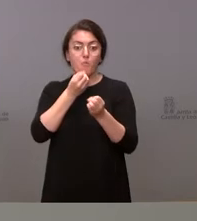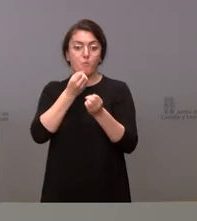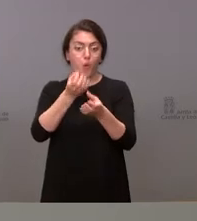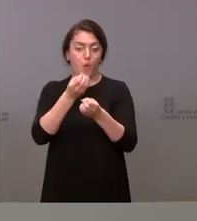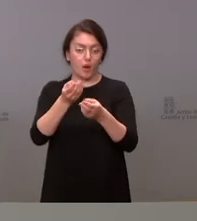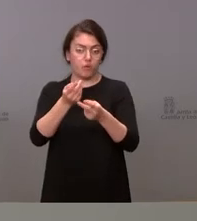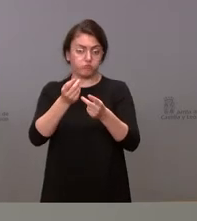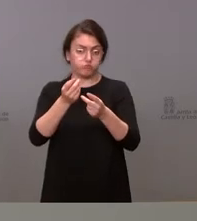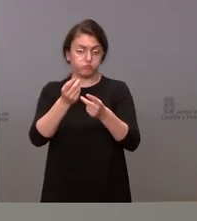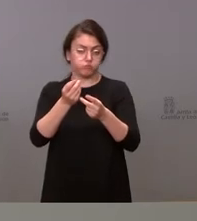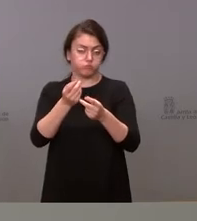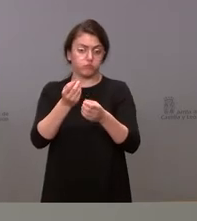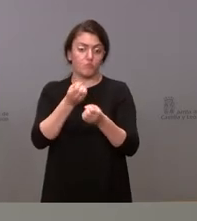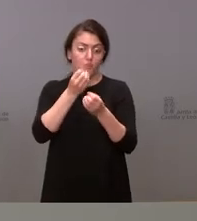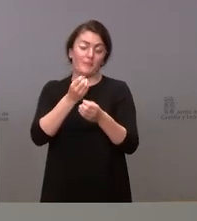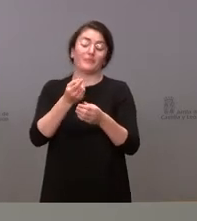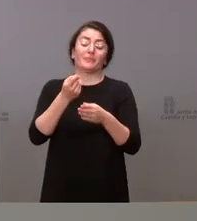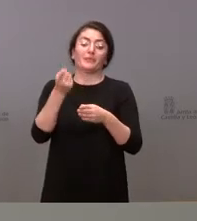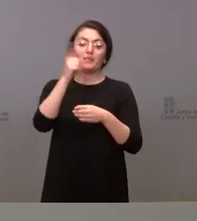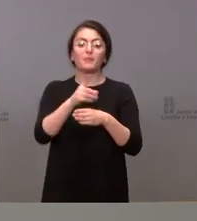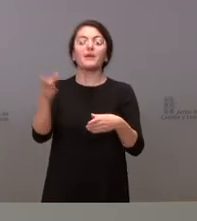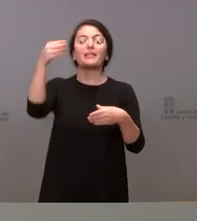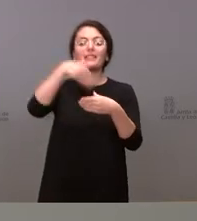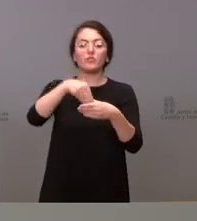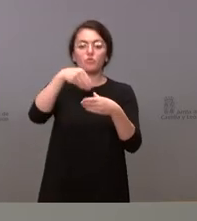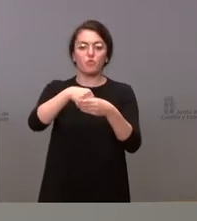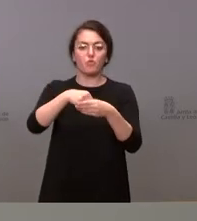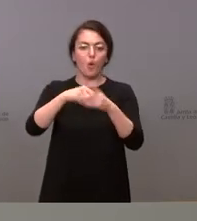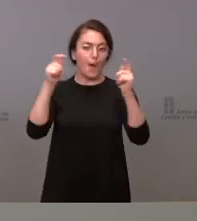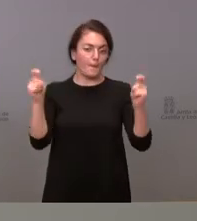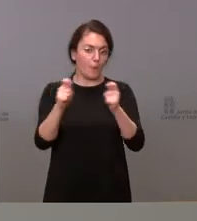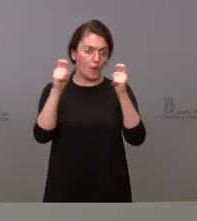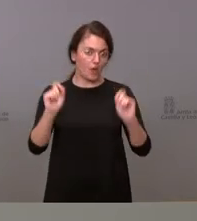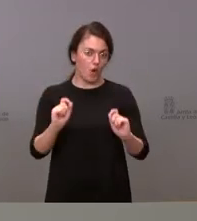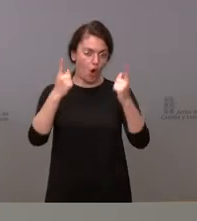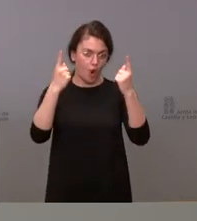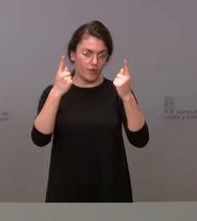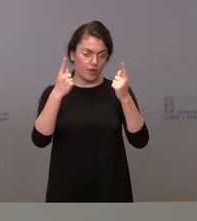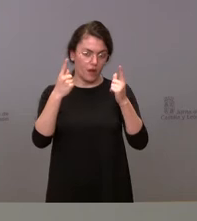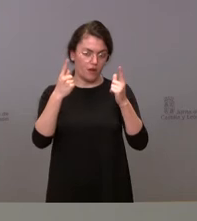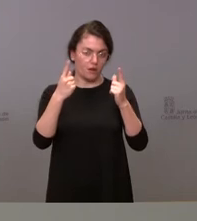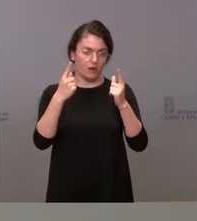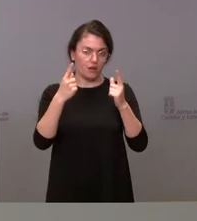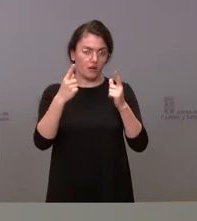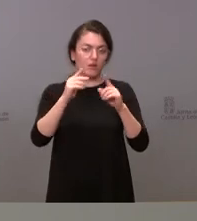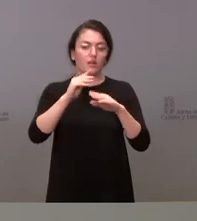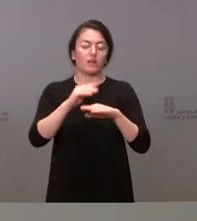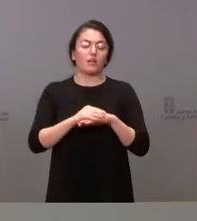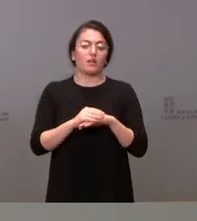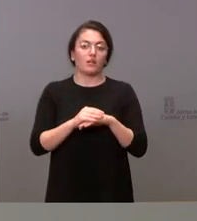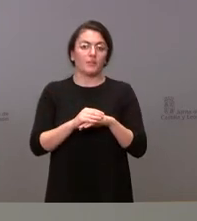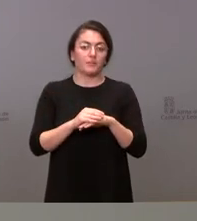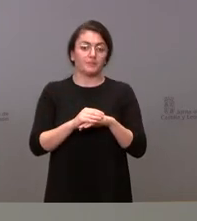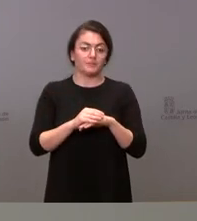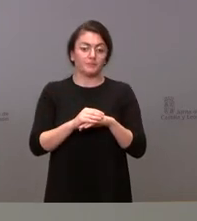reputacional, lo que es la publicación de esa sanción en el boletín oficial para generar conocimiento de todo el mundo, de la sociedad, de la ciudadanía, y